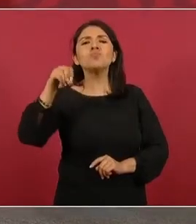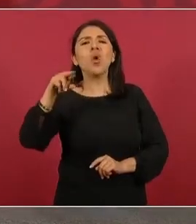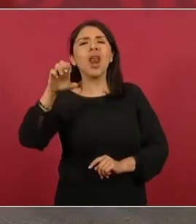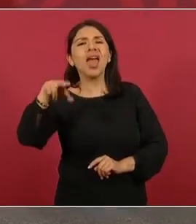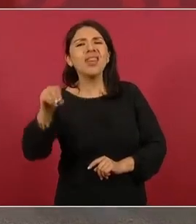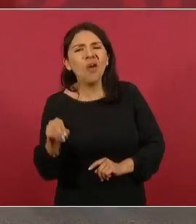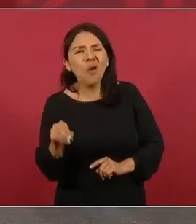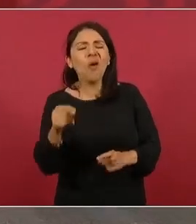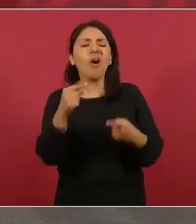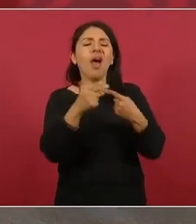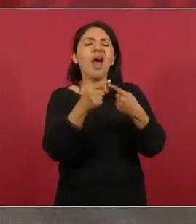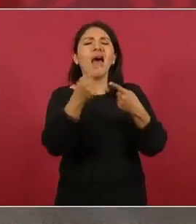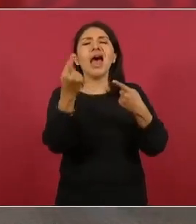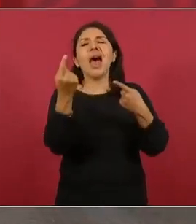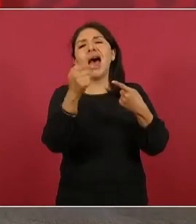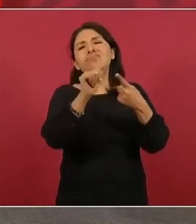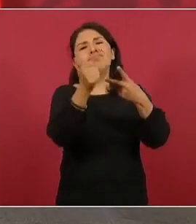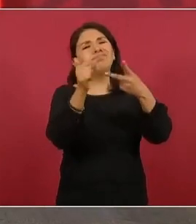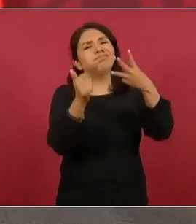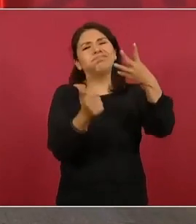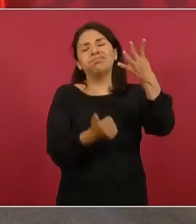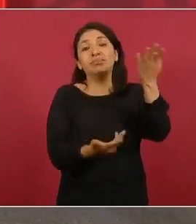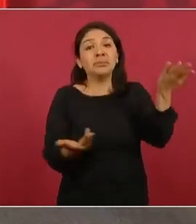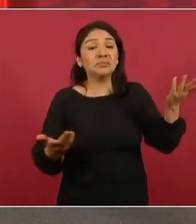de otros, o sea,